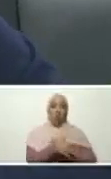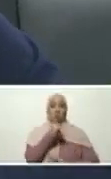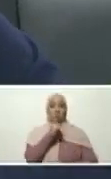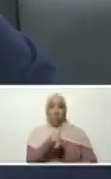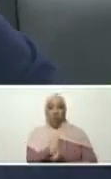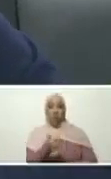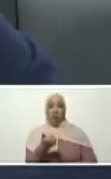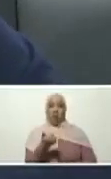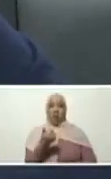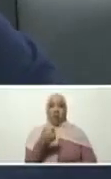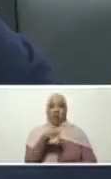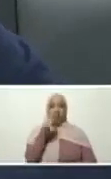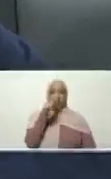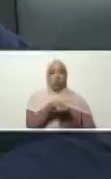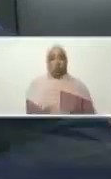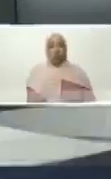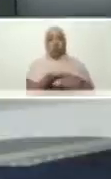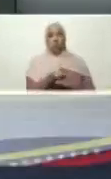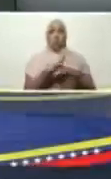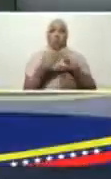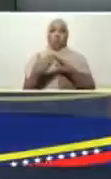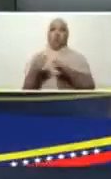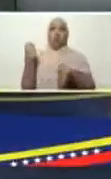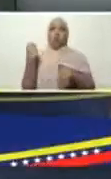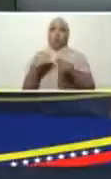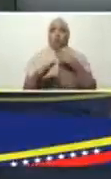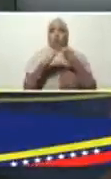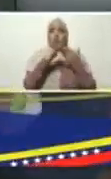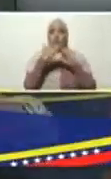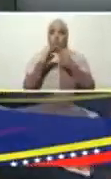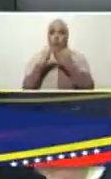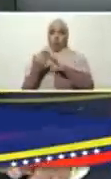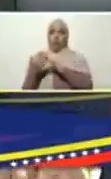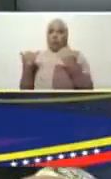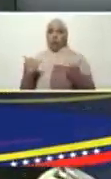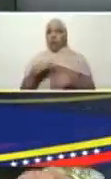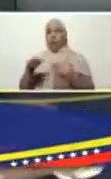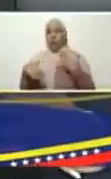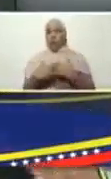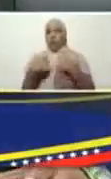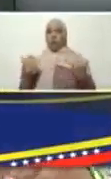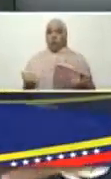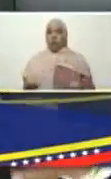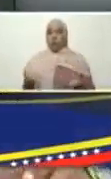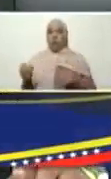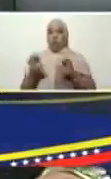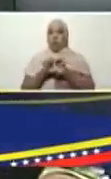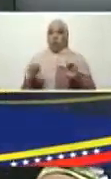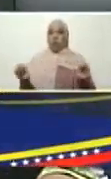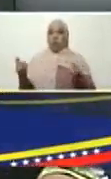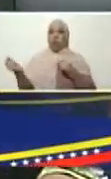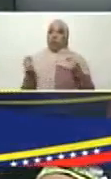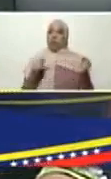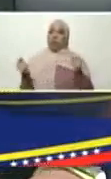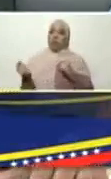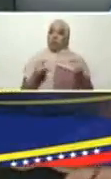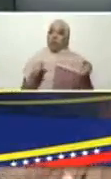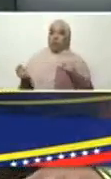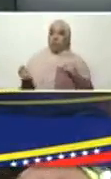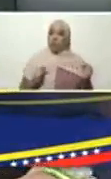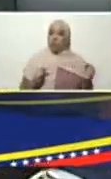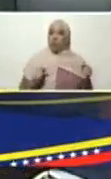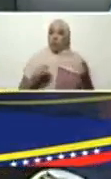la territorialización en las comunas y los consejos comunales. Entiéndase, bueno, todo lo que tiene que ver con la educación, con el deporte,